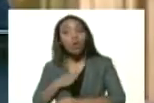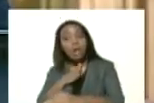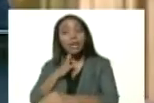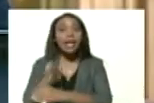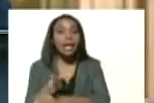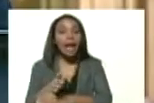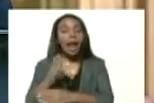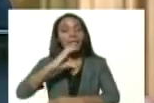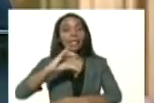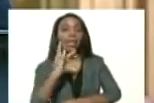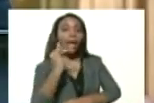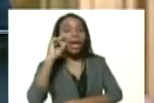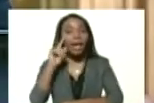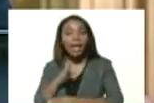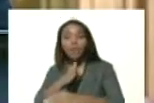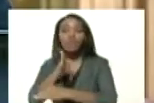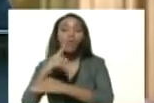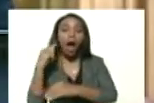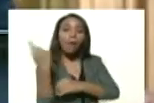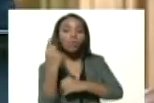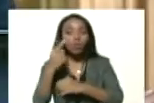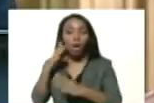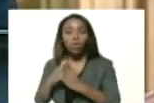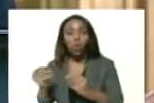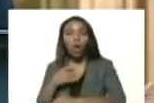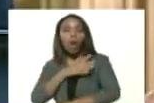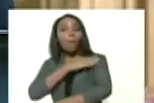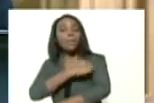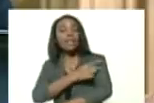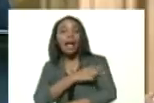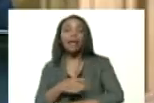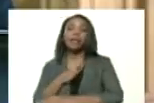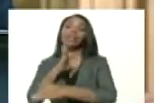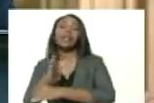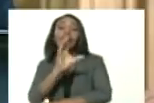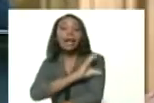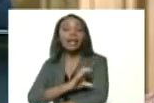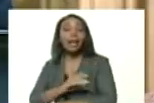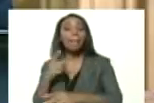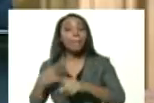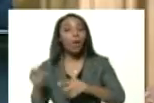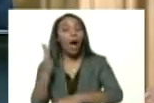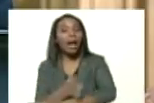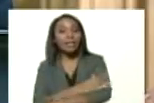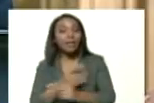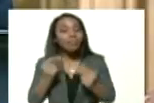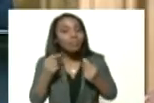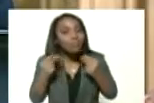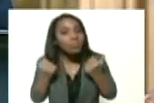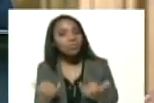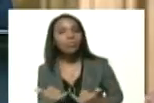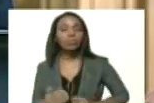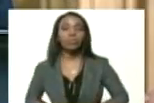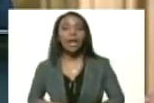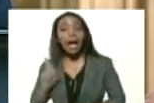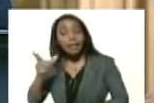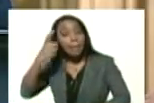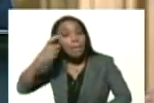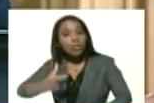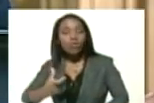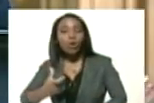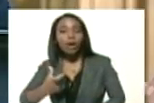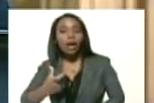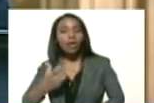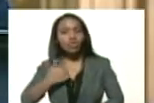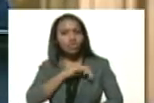al cb y acudir al ambulatorio acudir al hospital acudir a una clínica pero inmediato esta persona estamos